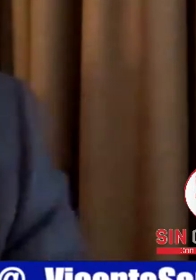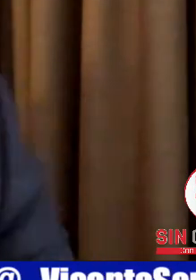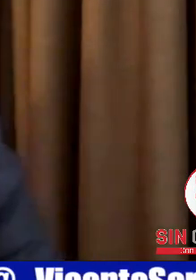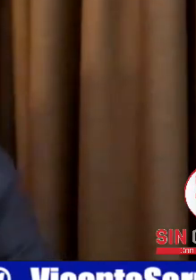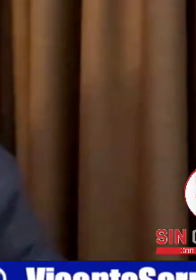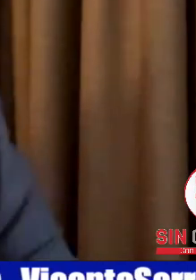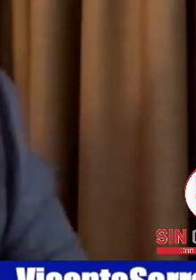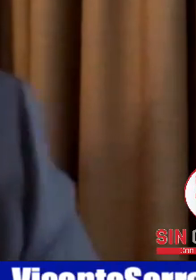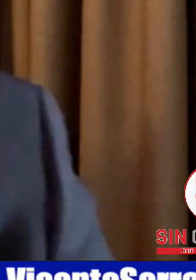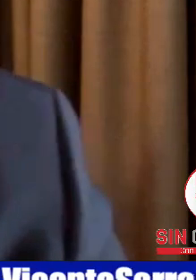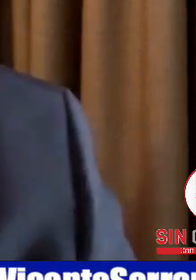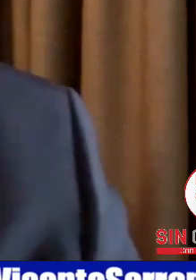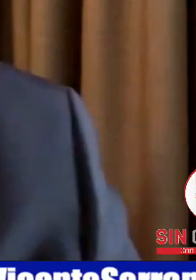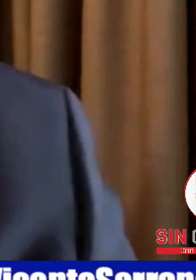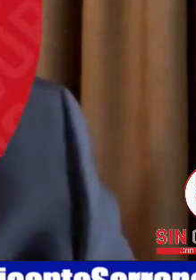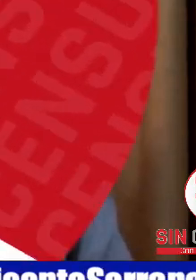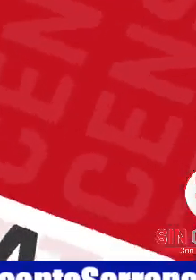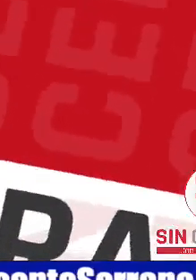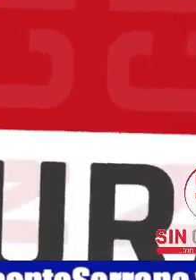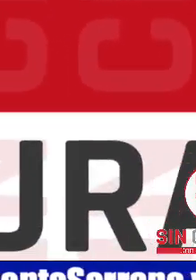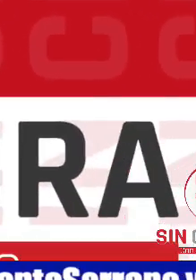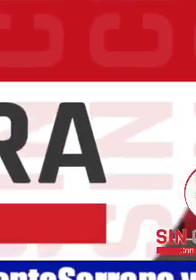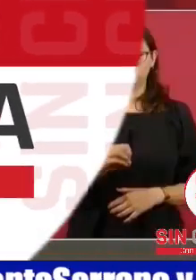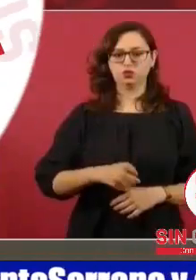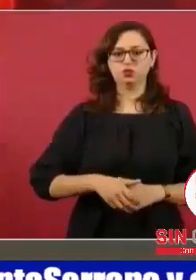de la Unidad de Inteligencia Financiera.